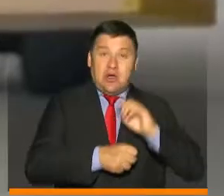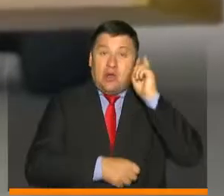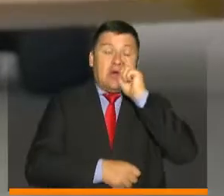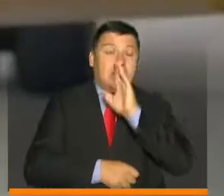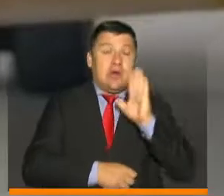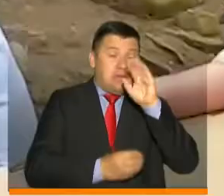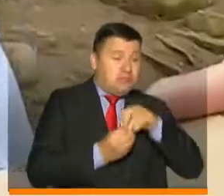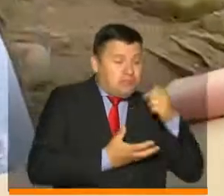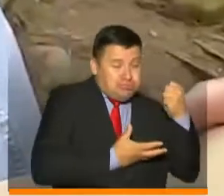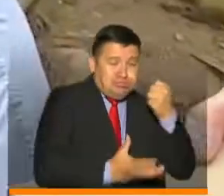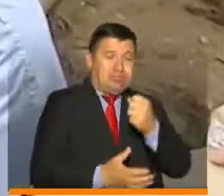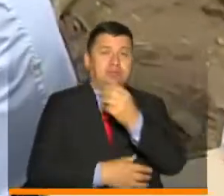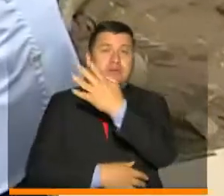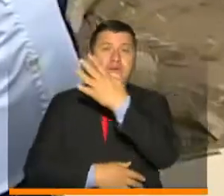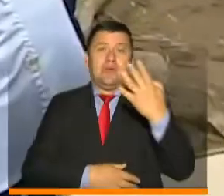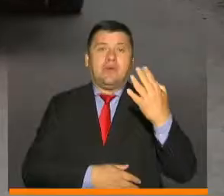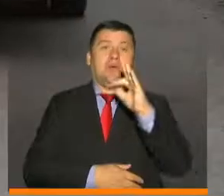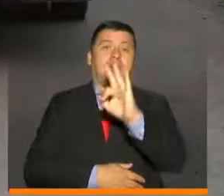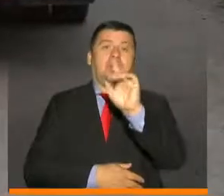ha desembolsado